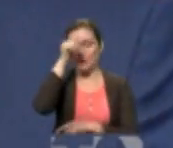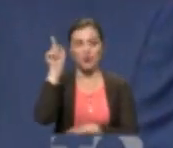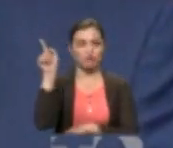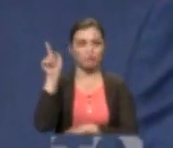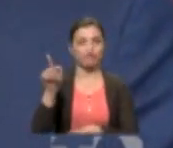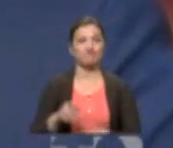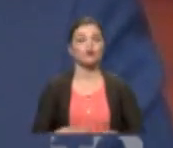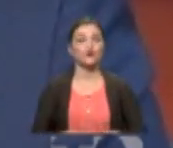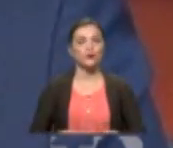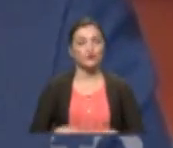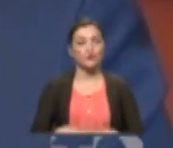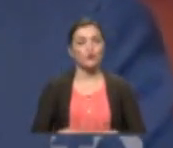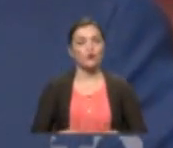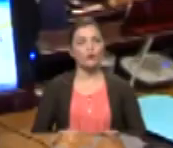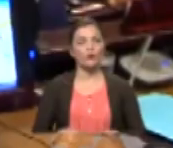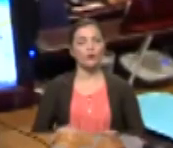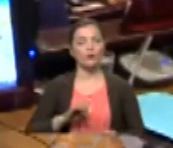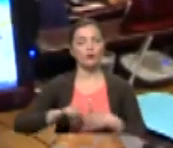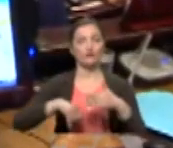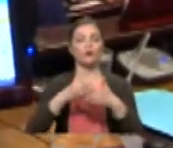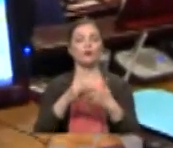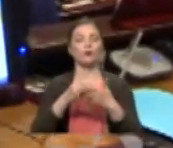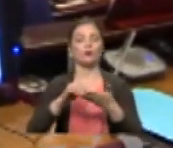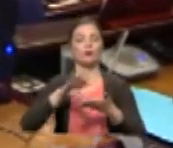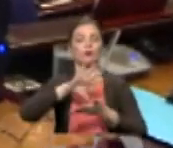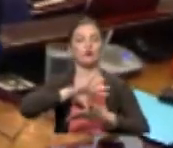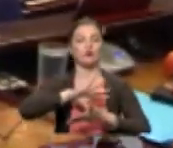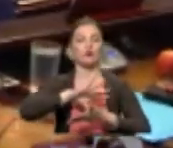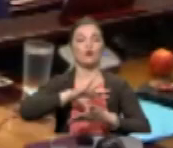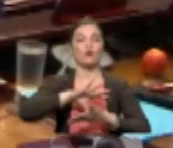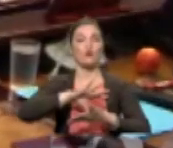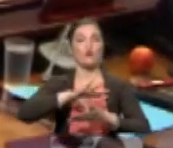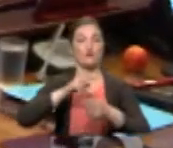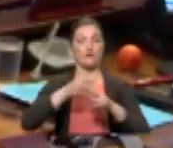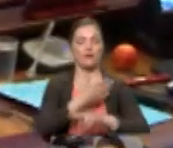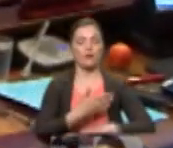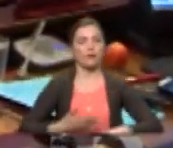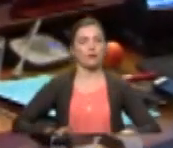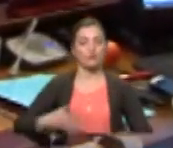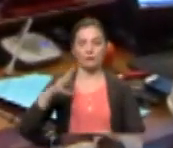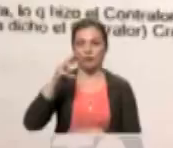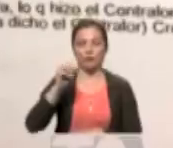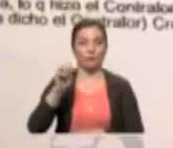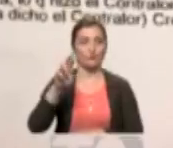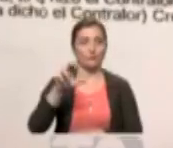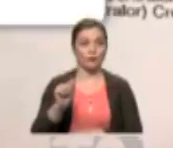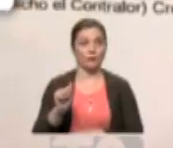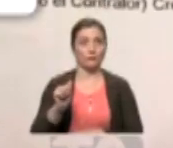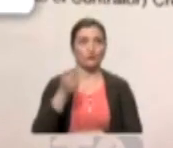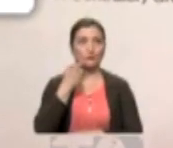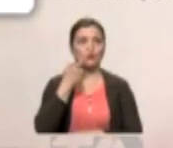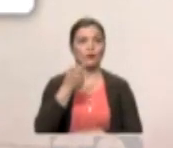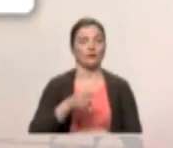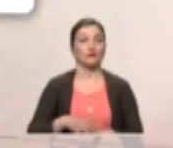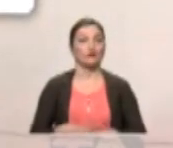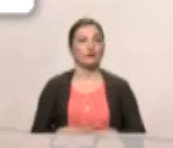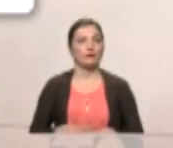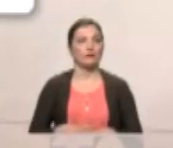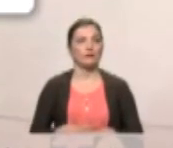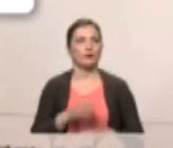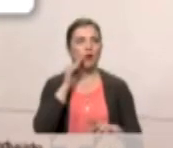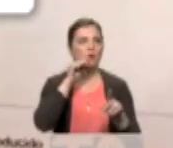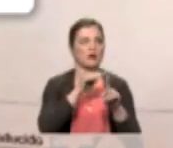aparente justificación que desde la Asamblea Nacional le llegaba al exmandatario, Alexis Mera, se limita a señalar. Mensaje